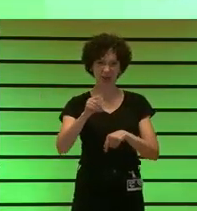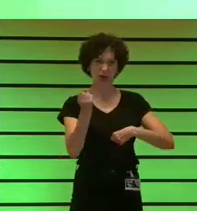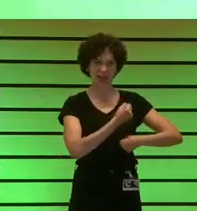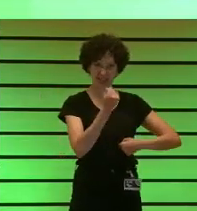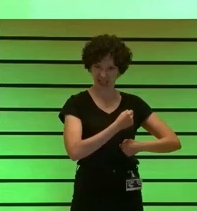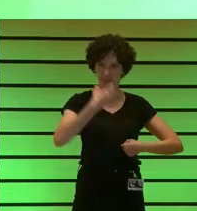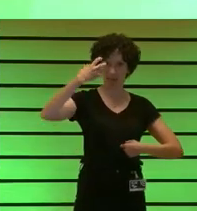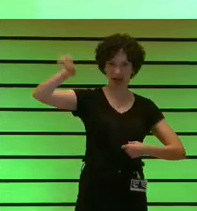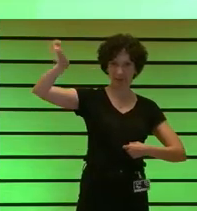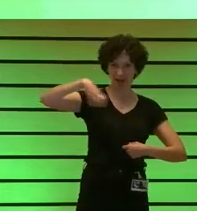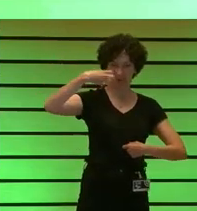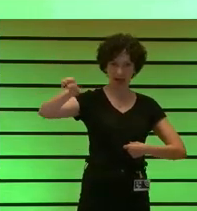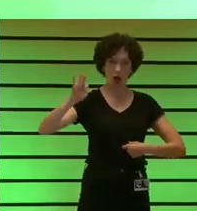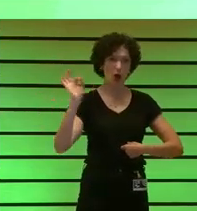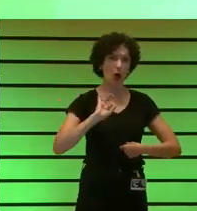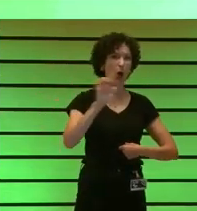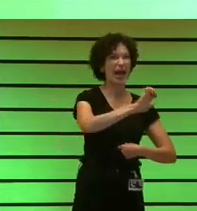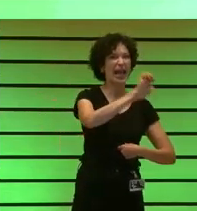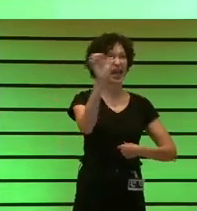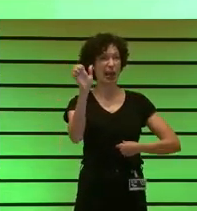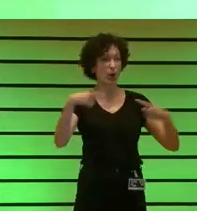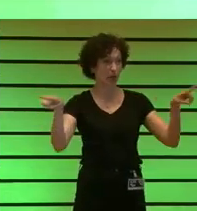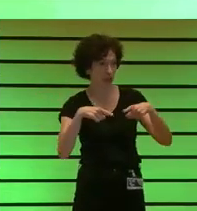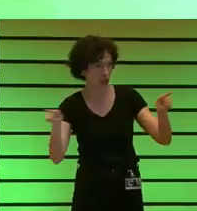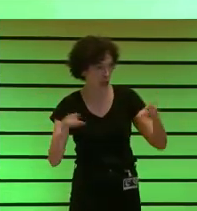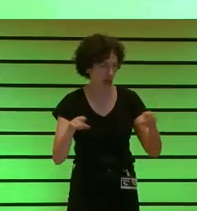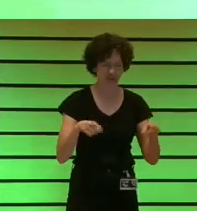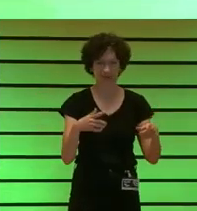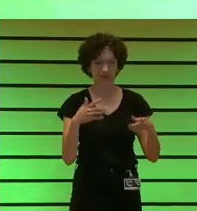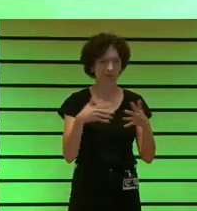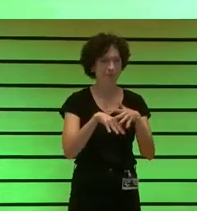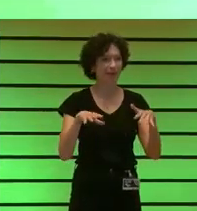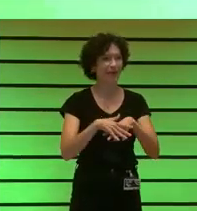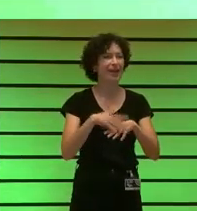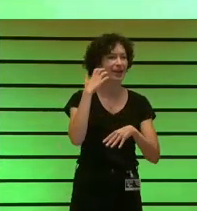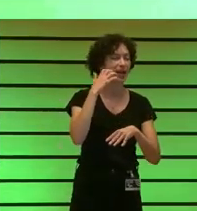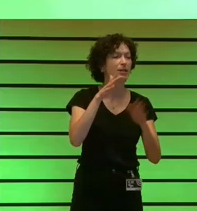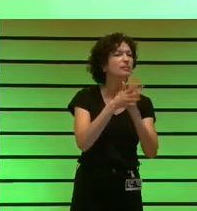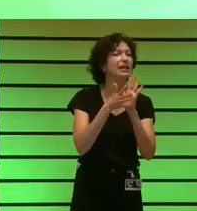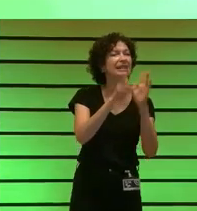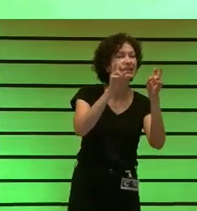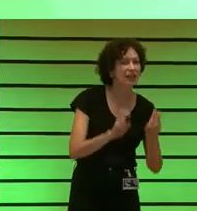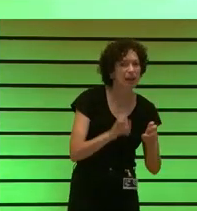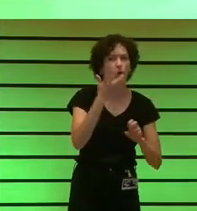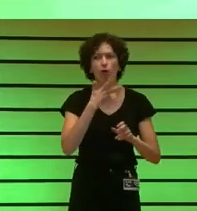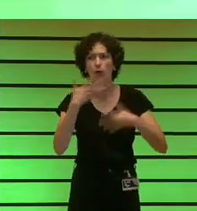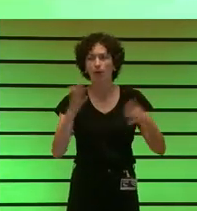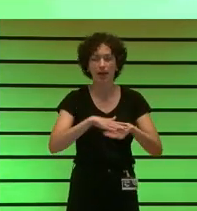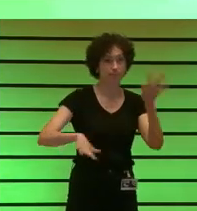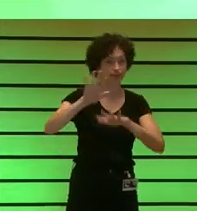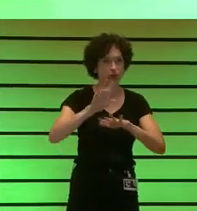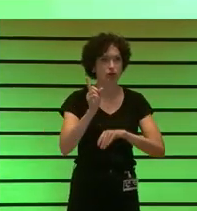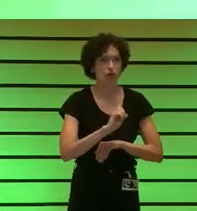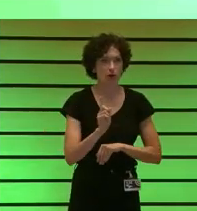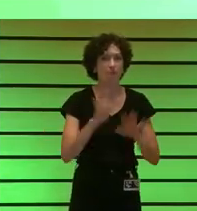Eurovisión. Tengo ahí una mezcla rara porque vamos a tener que ir explicando cada tema, cada color para que no nos perdamos. Pero eso sí, cuidar el